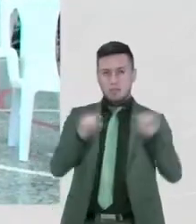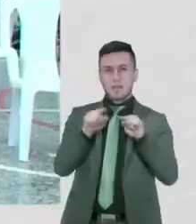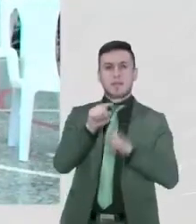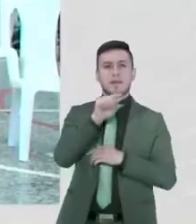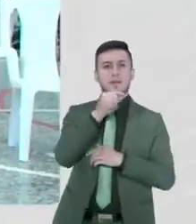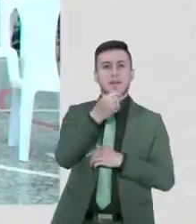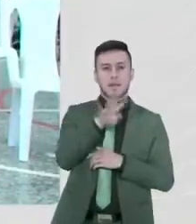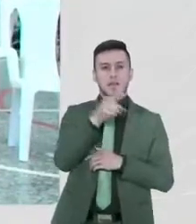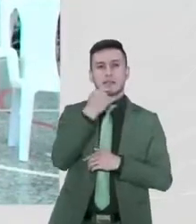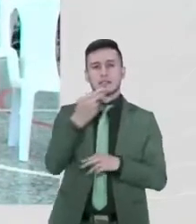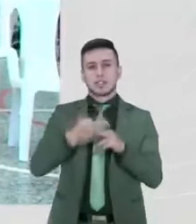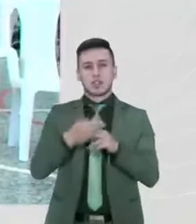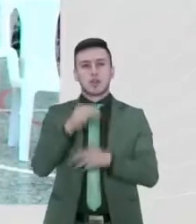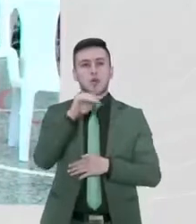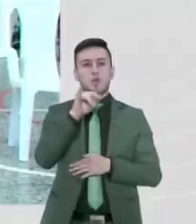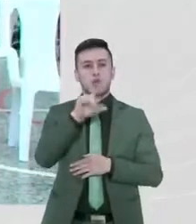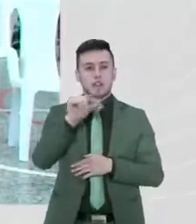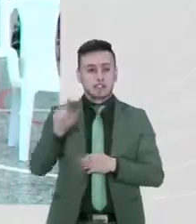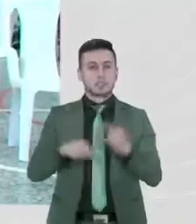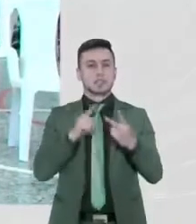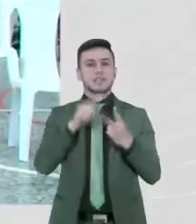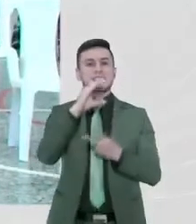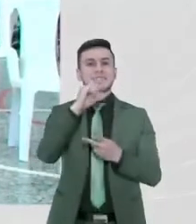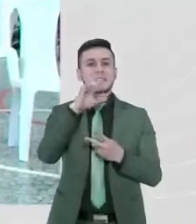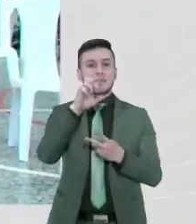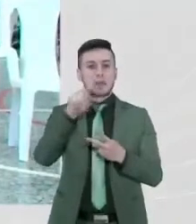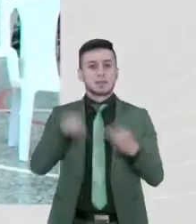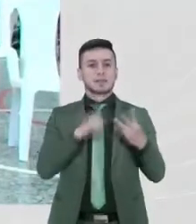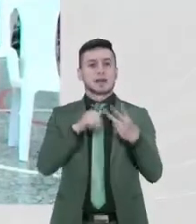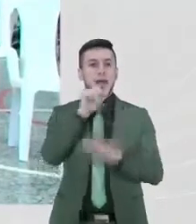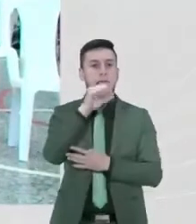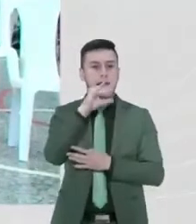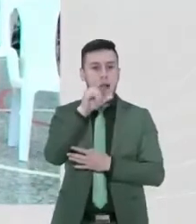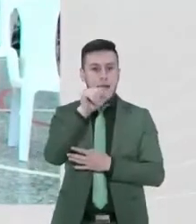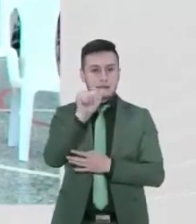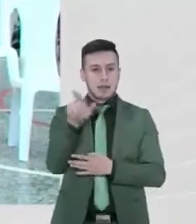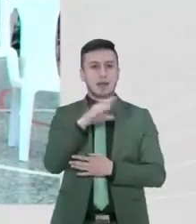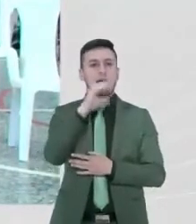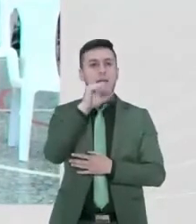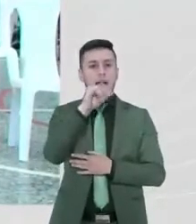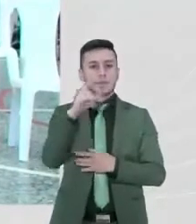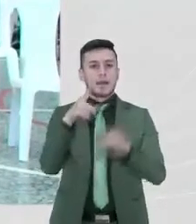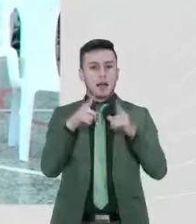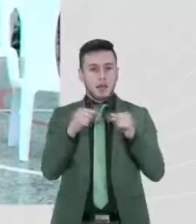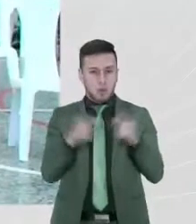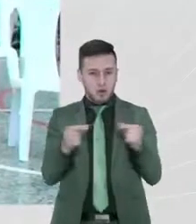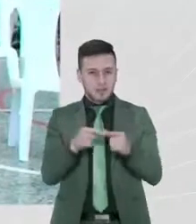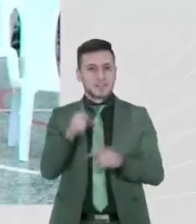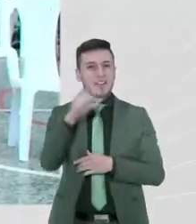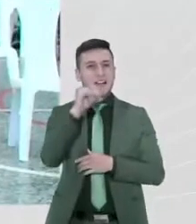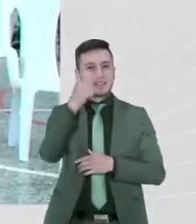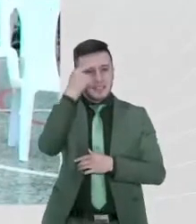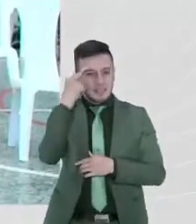nombres comunes como son el muelle, el aliso, ciprés, acacia, acacia japonesa, acacia negra,